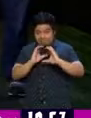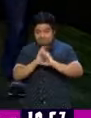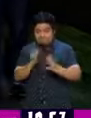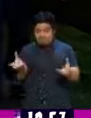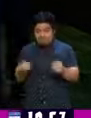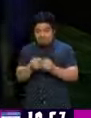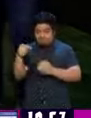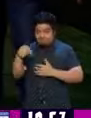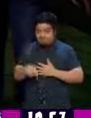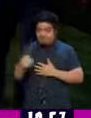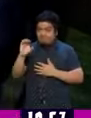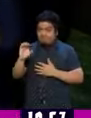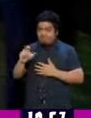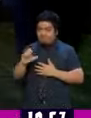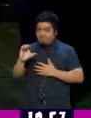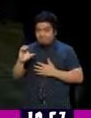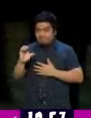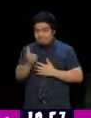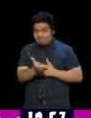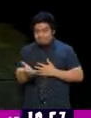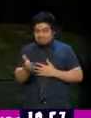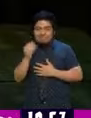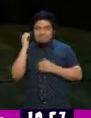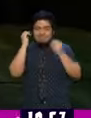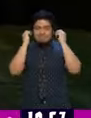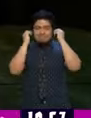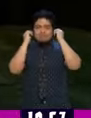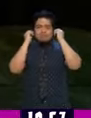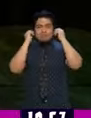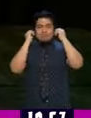con Capital. ¡Por Juan!